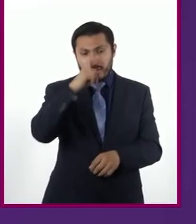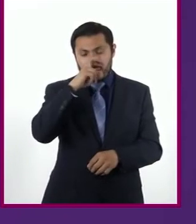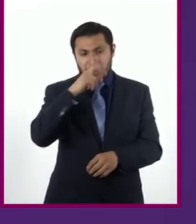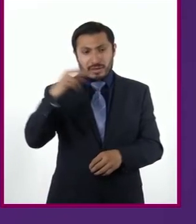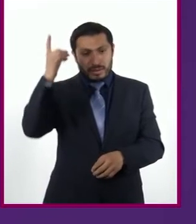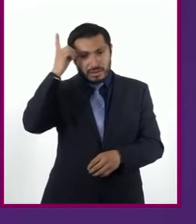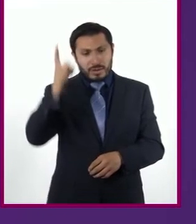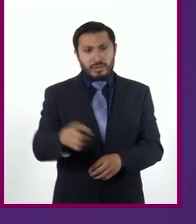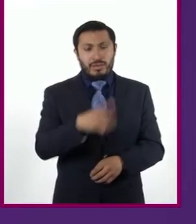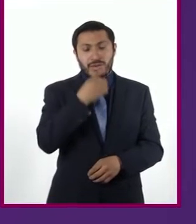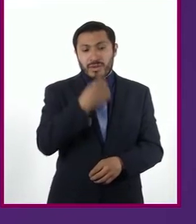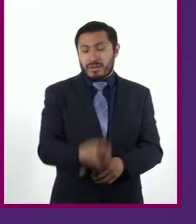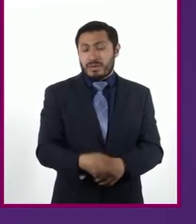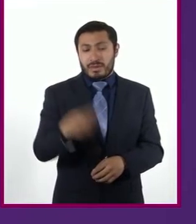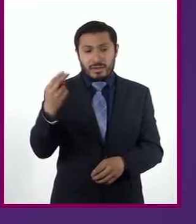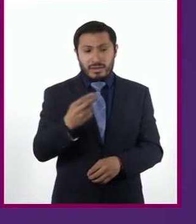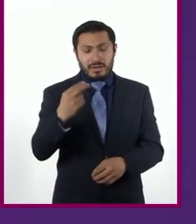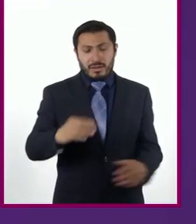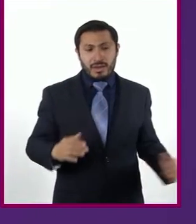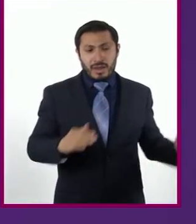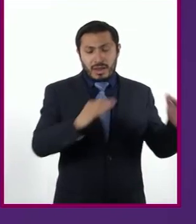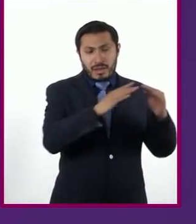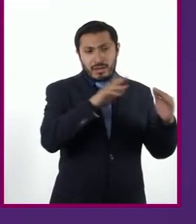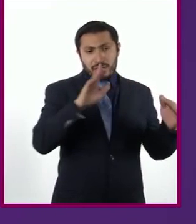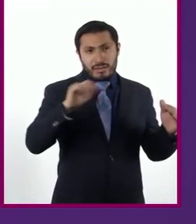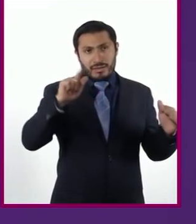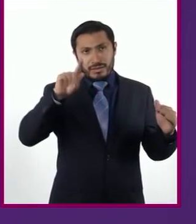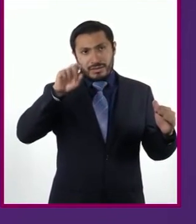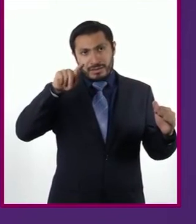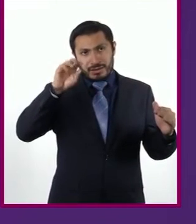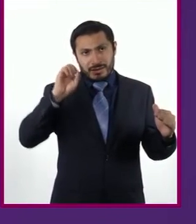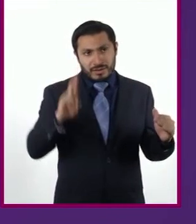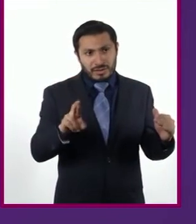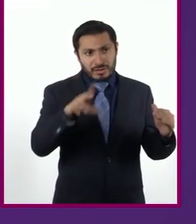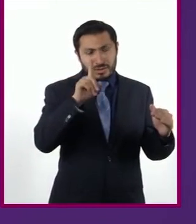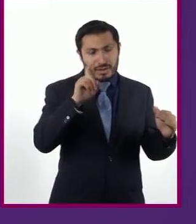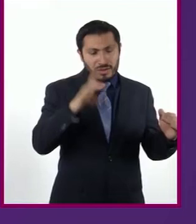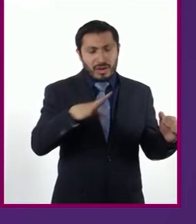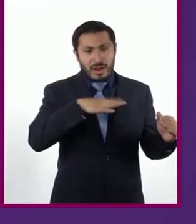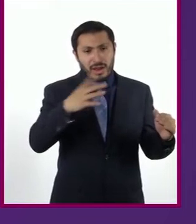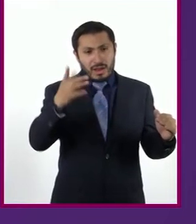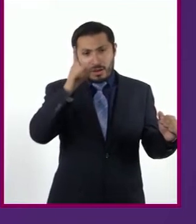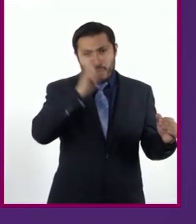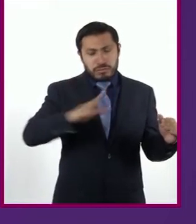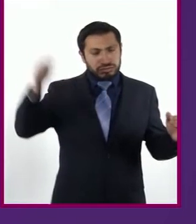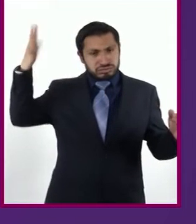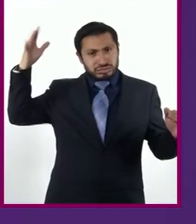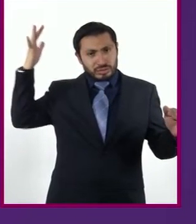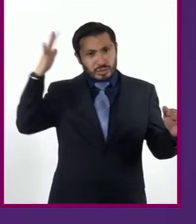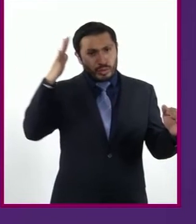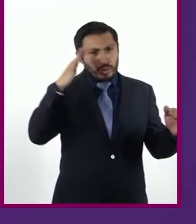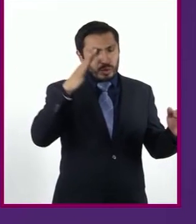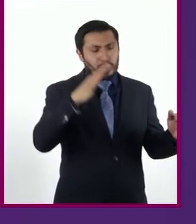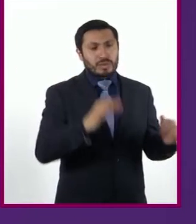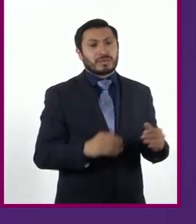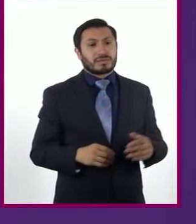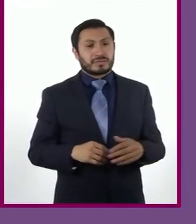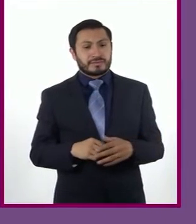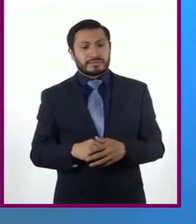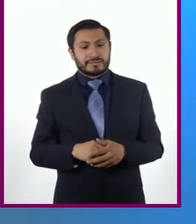y asegurarnos que el calentador de agua tendrá la mayor cantidad de exposición al sol con la menor altura posible.